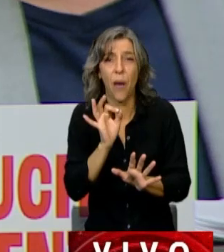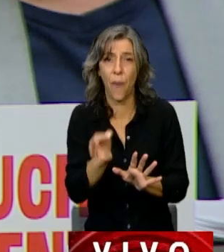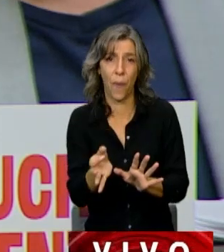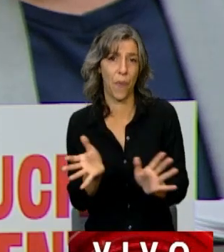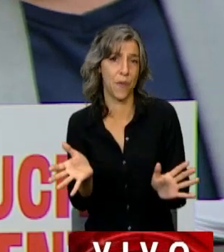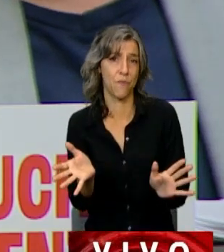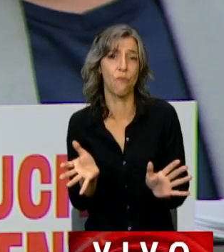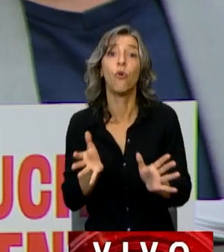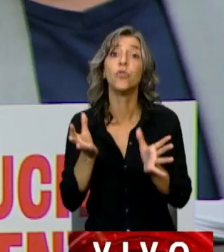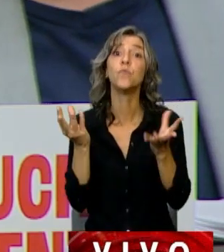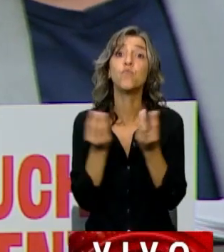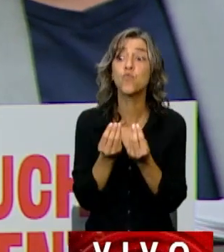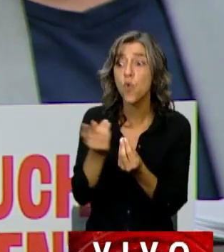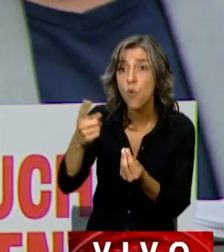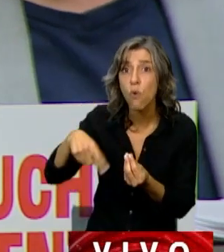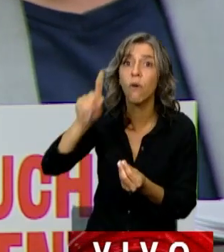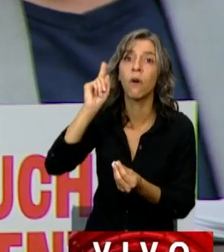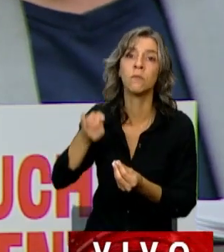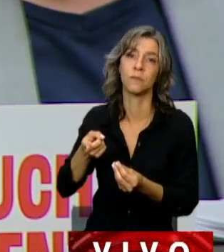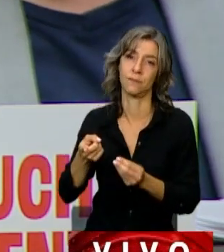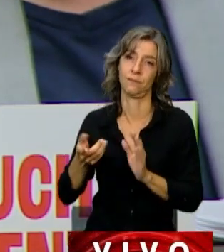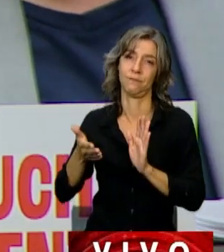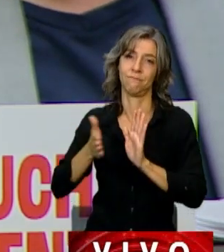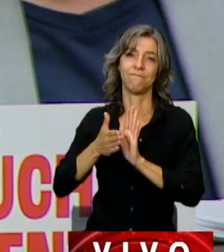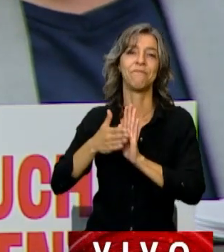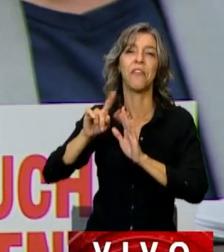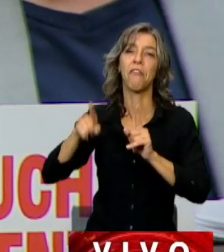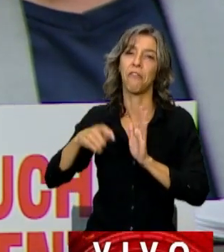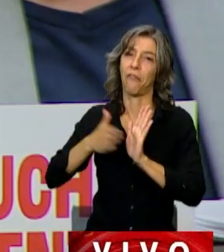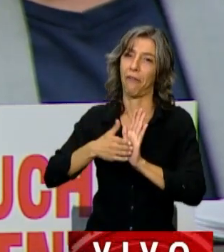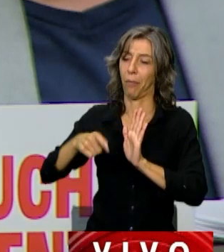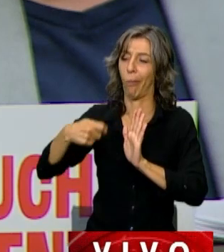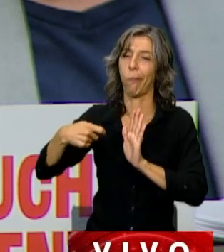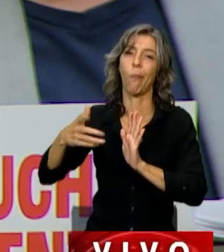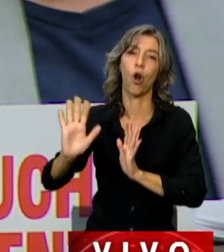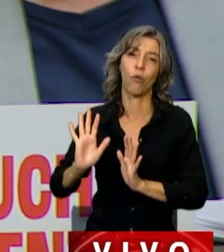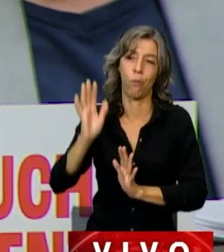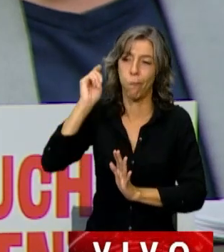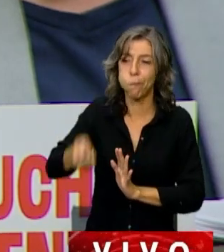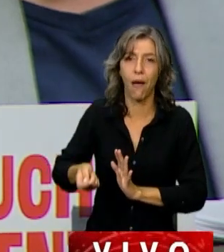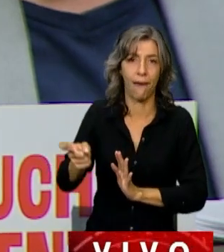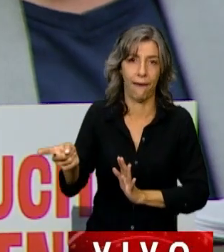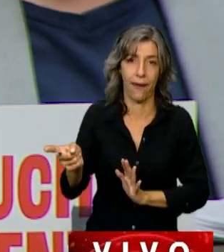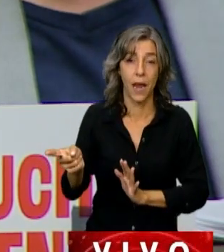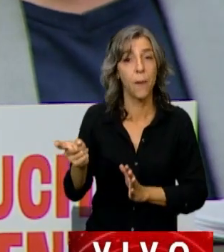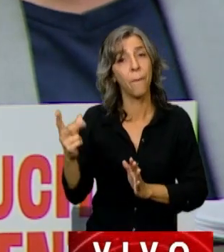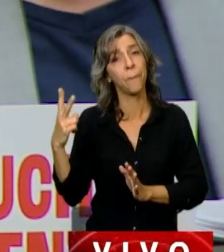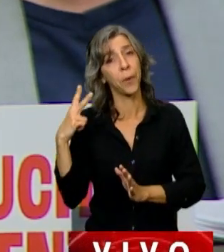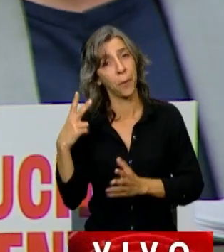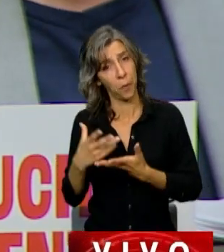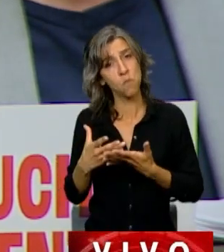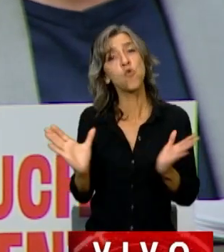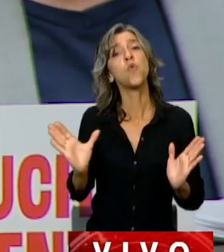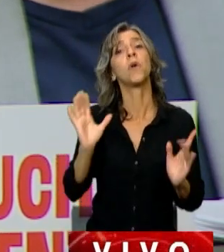el monotributo, no solo en el ámbito privado, sino también en el ámbito público,